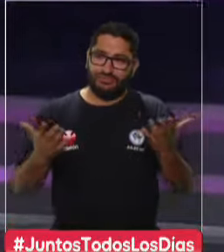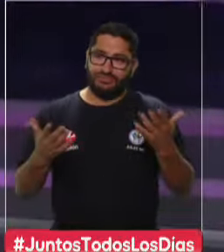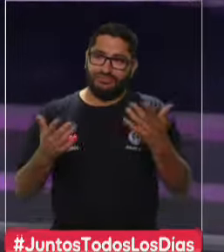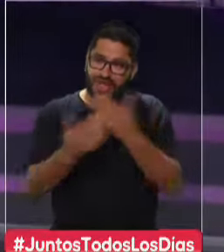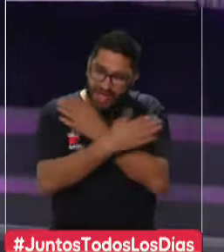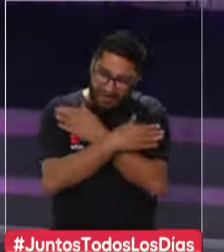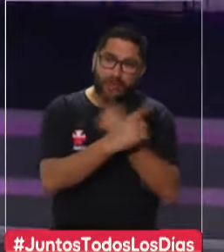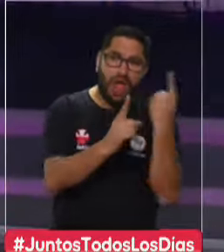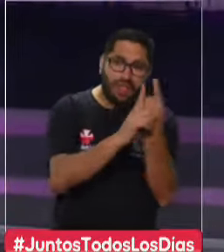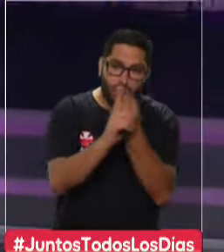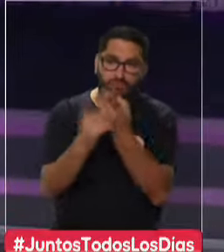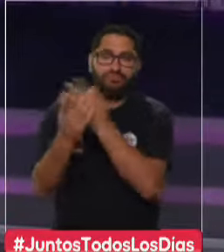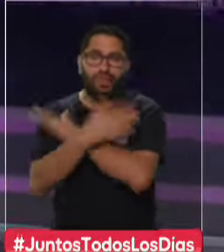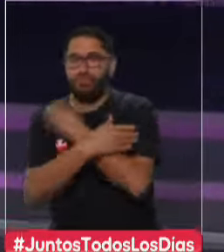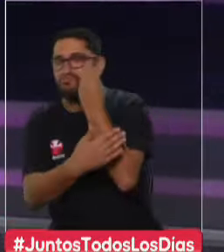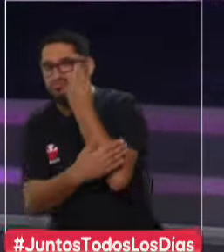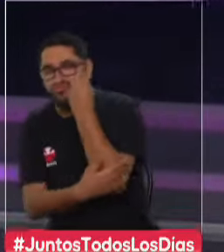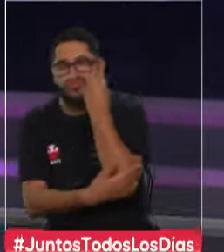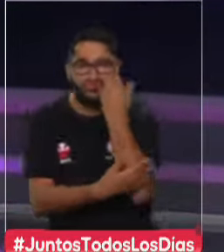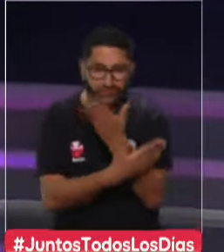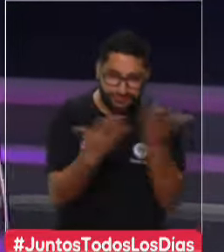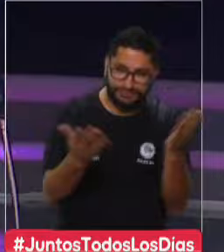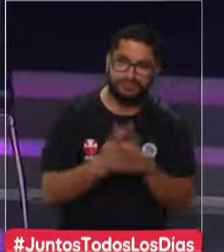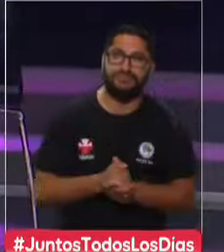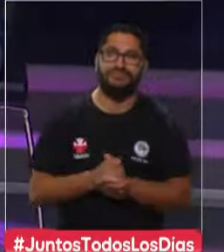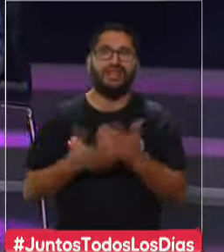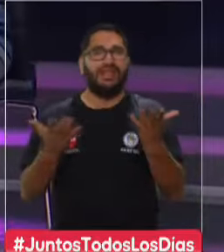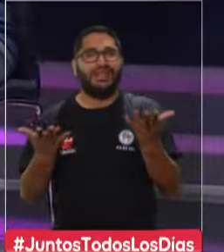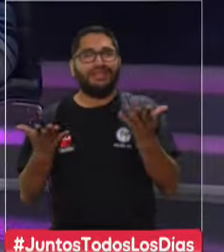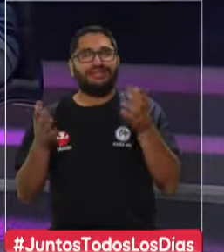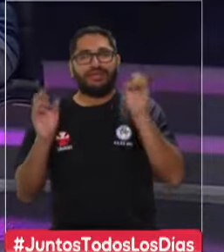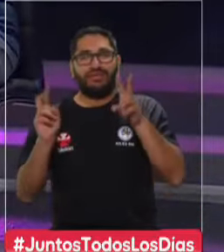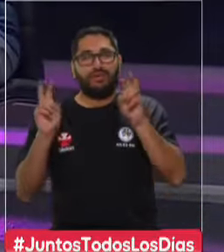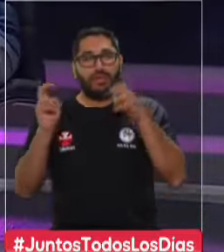darles un beso a esta familia, porque me cruzo por cámara, pero quiero decirles que son fantásticos.